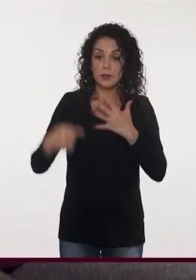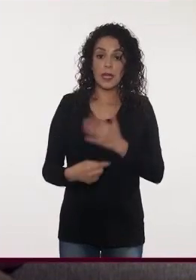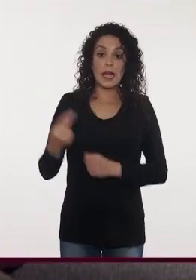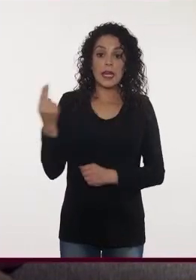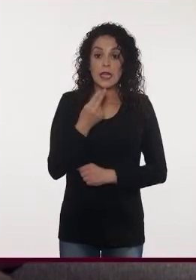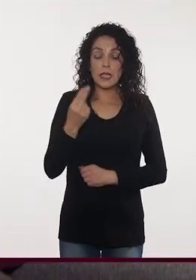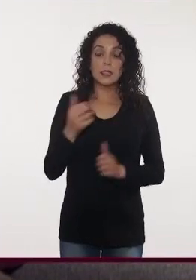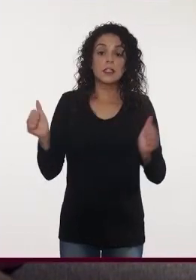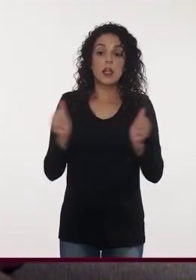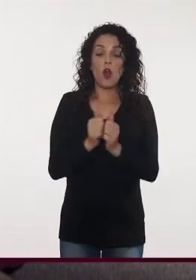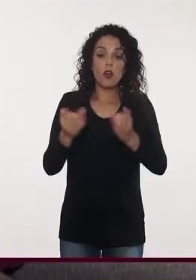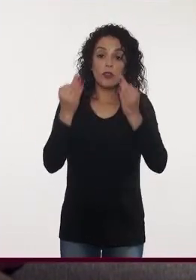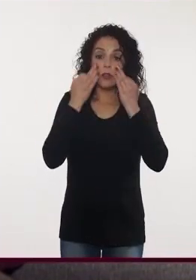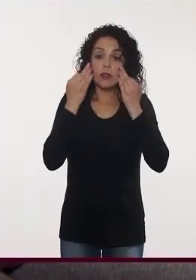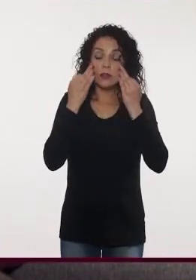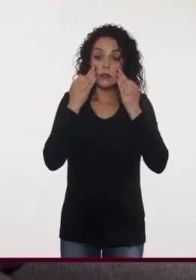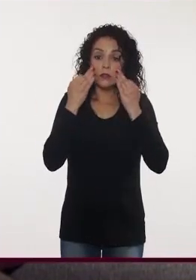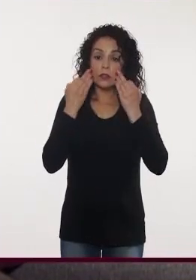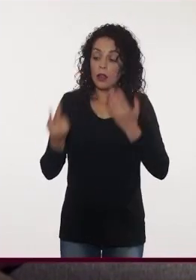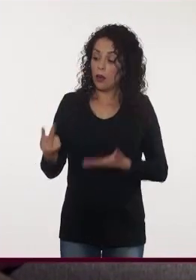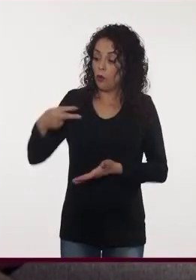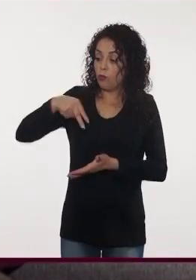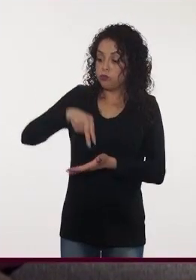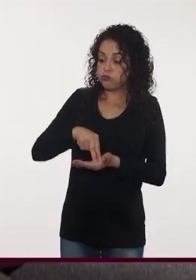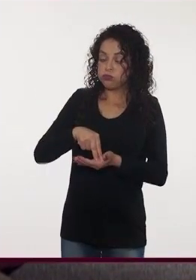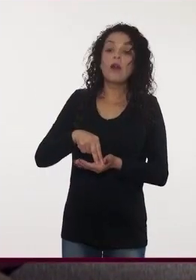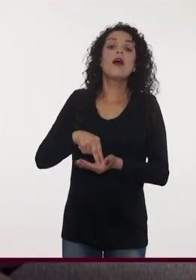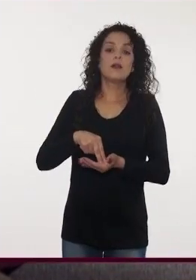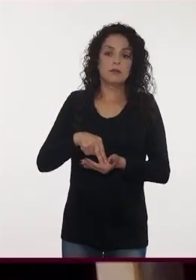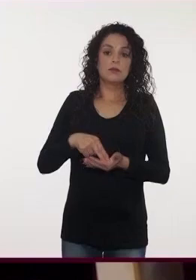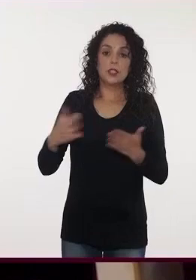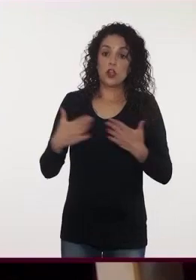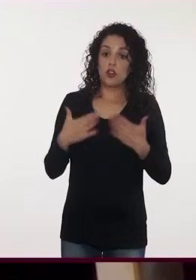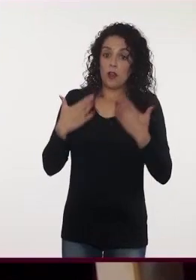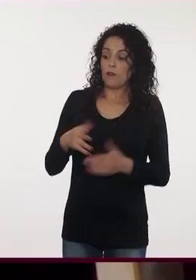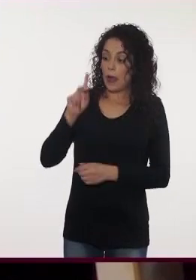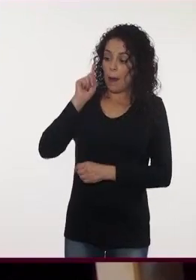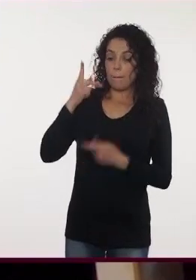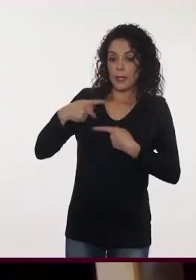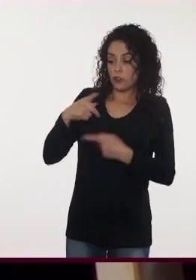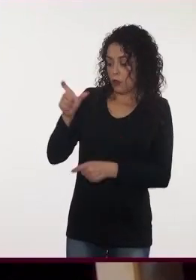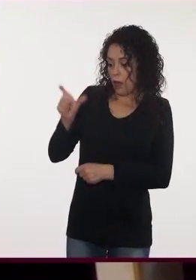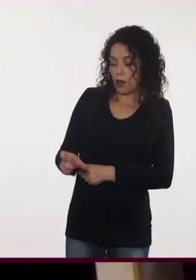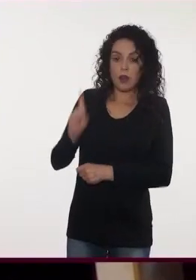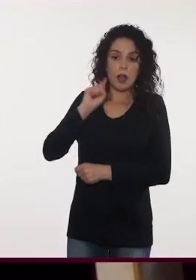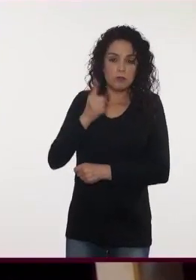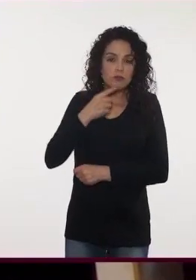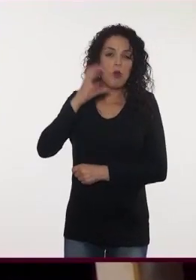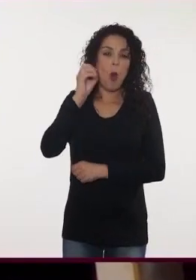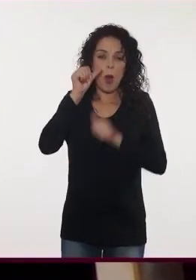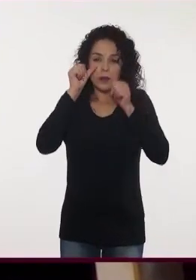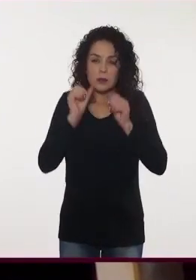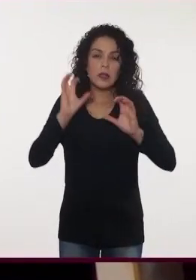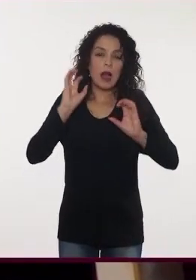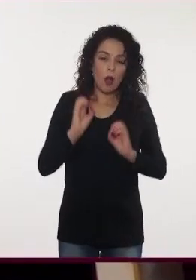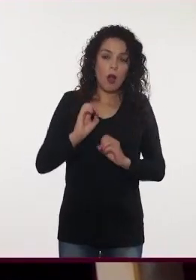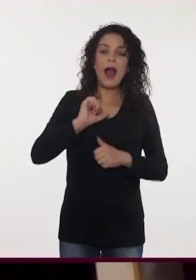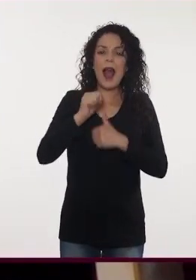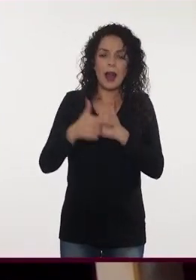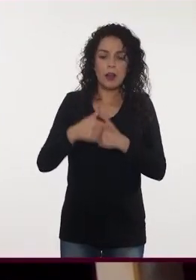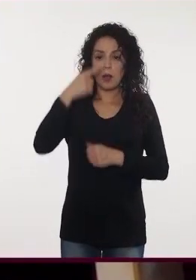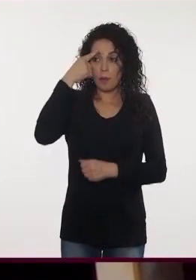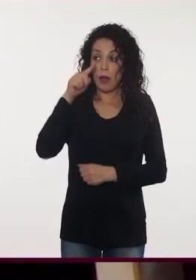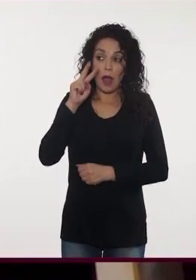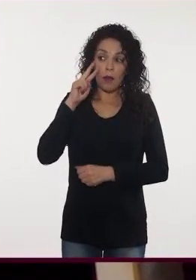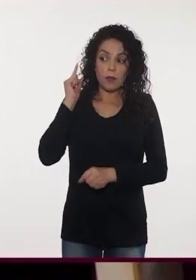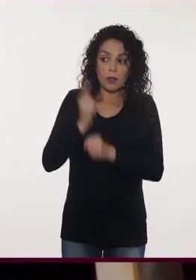con la presencia de un testigo que cuente con la confianza del trabajador, que dé constancia de que no hubo errores o engaños en la